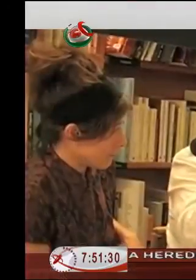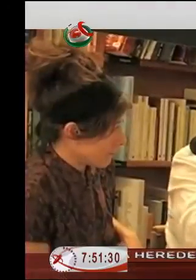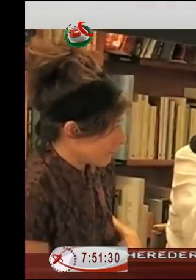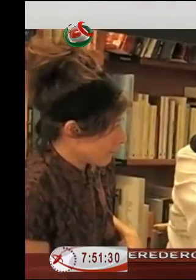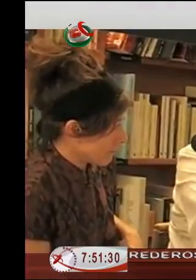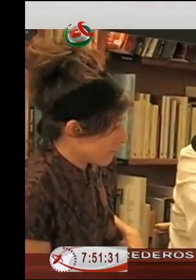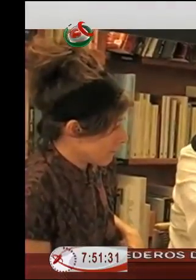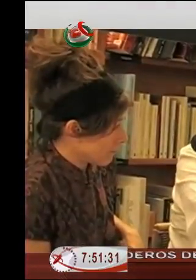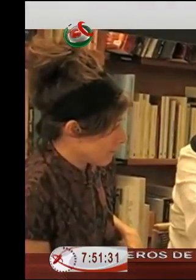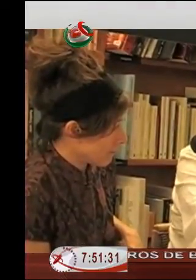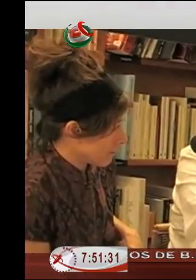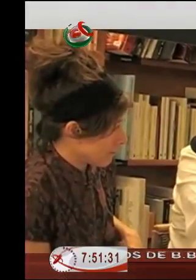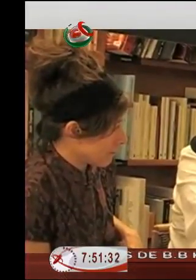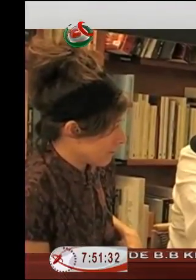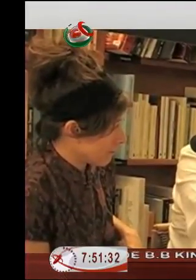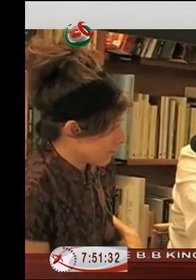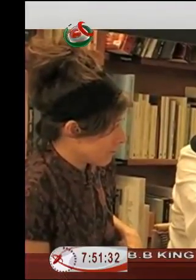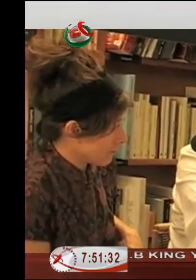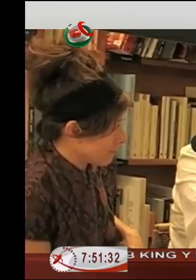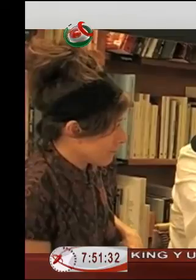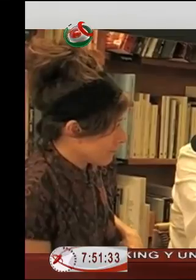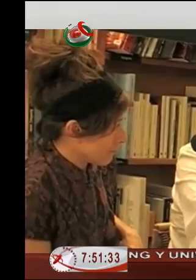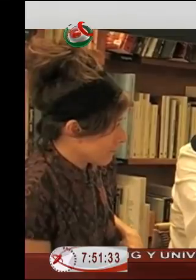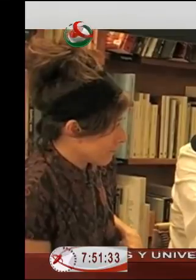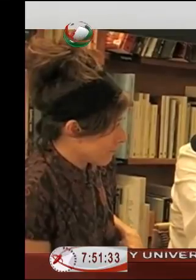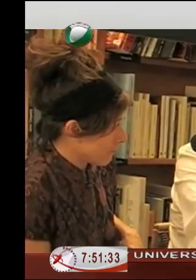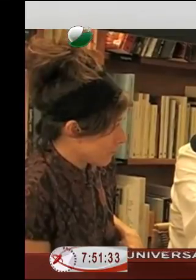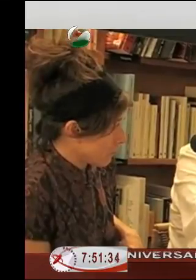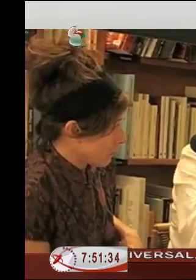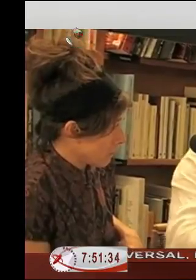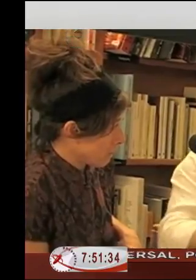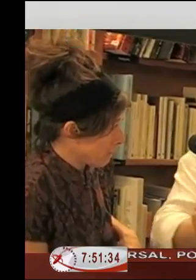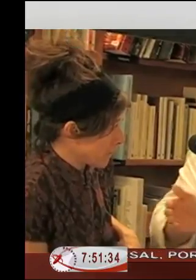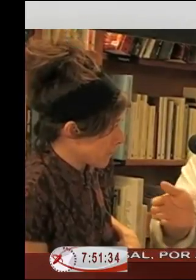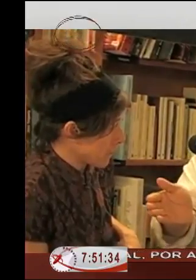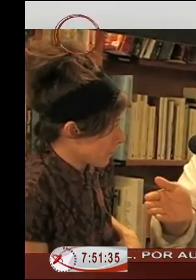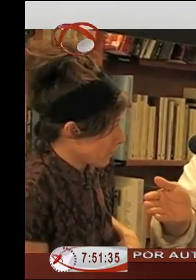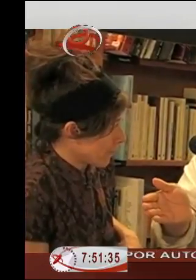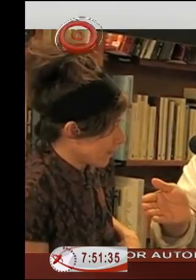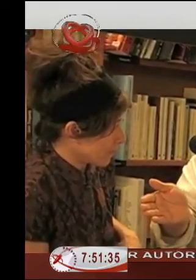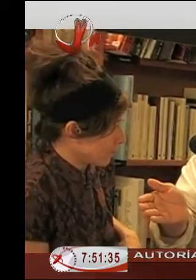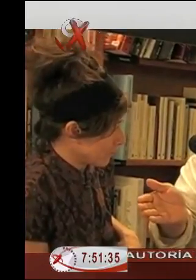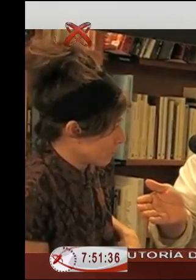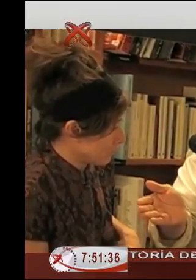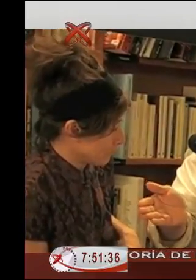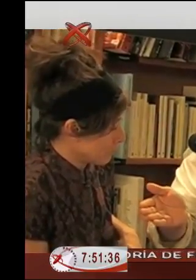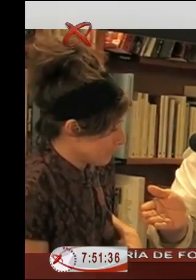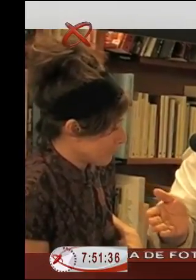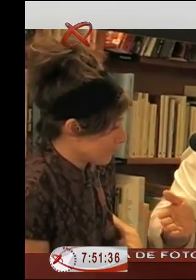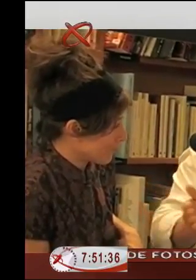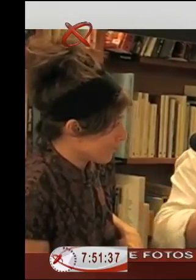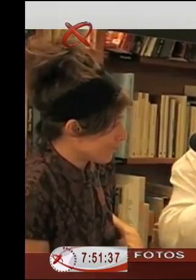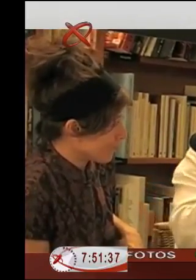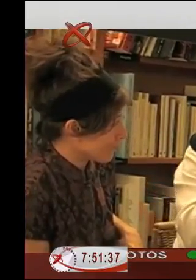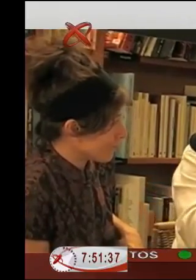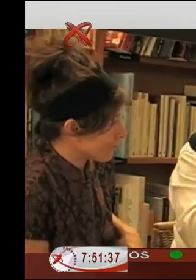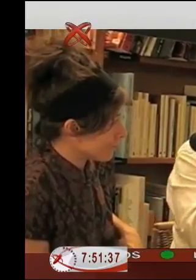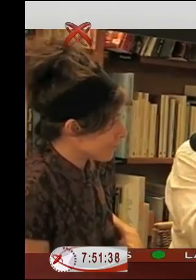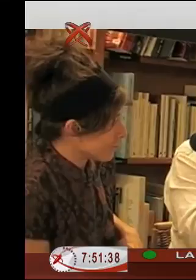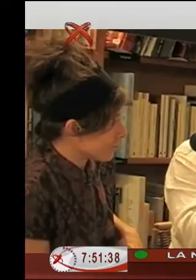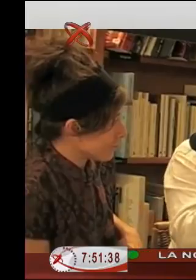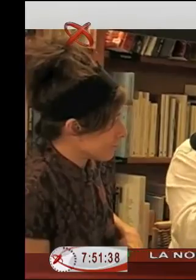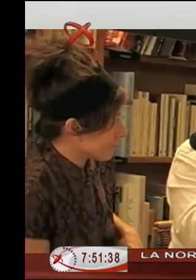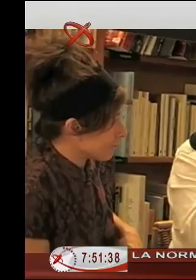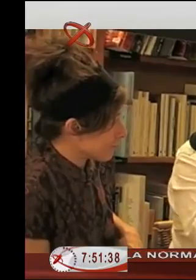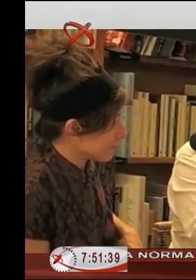y que pues nos lleva a momentos de verdadero disfrute, Es una serie de crónicas absolutamente